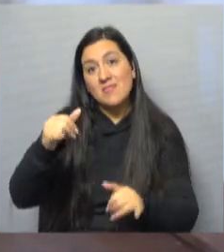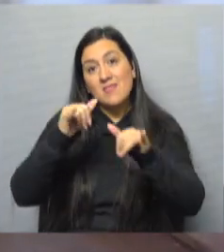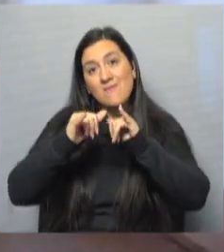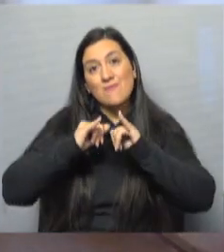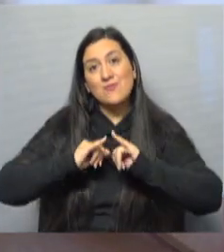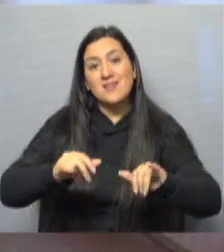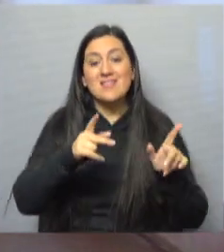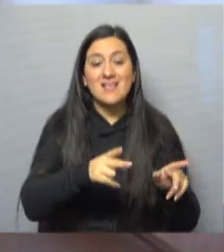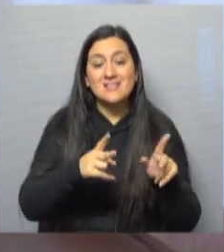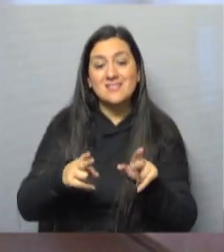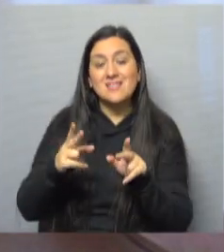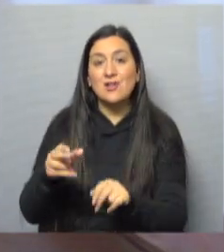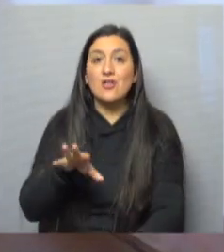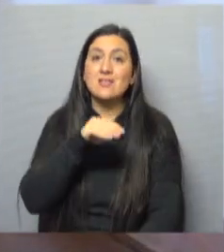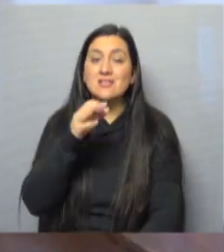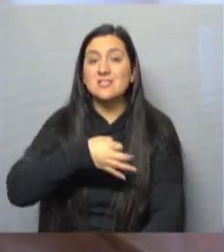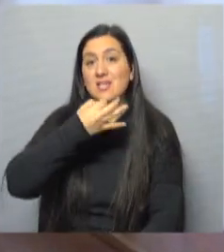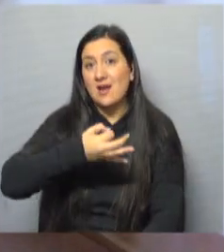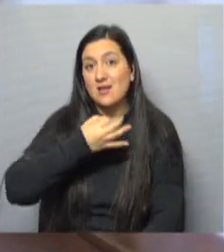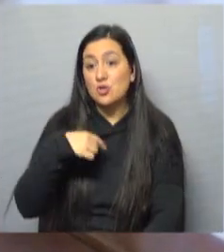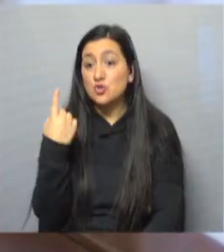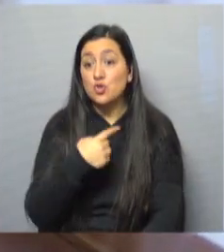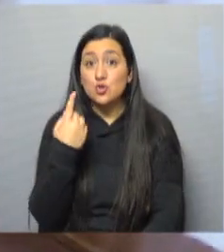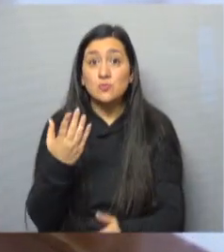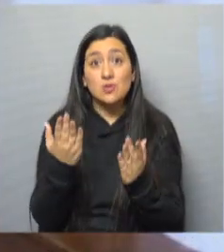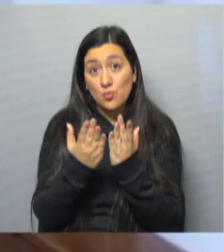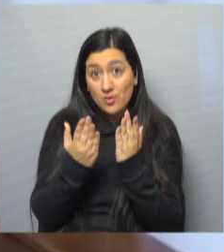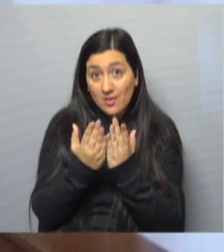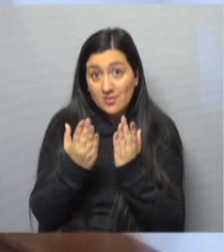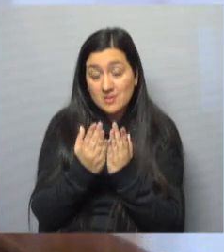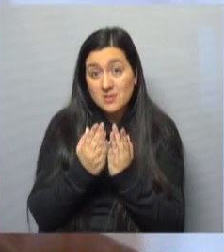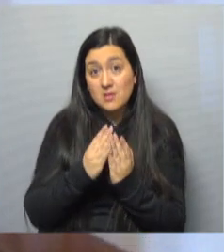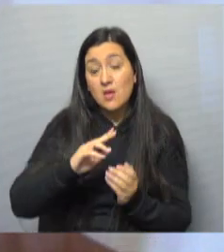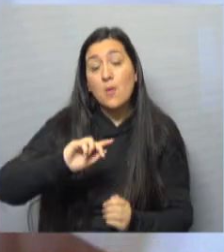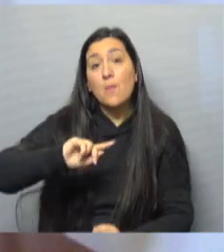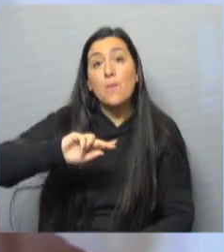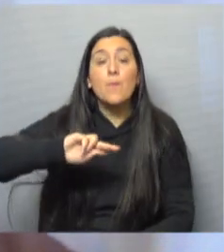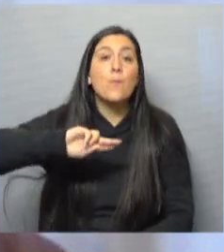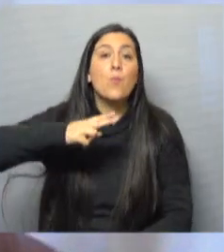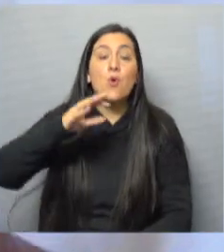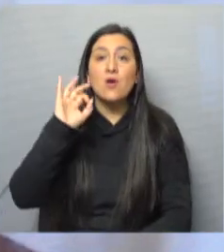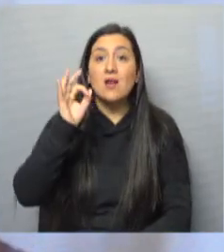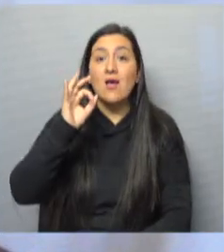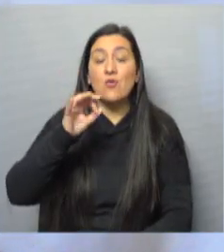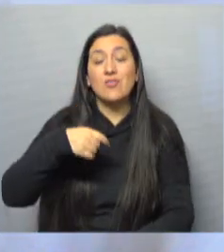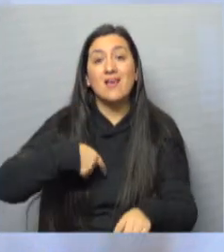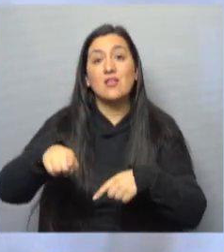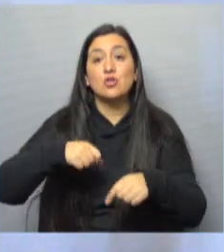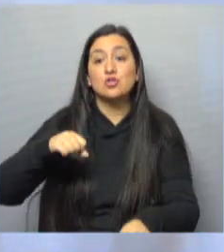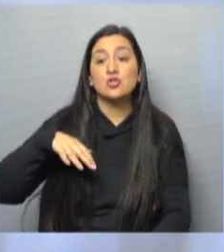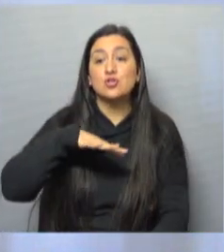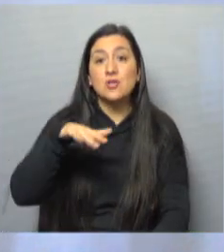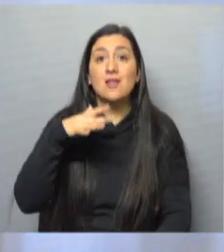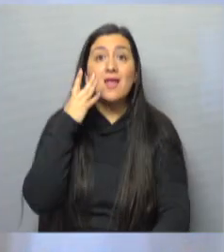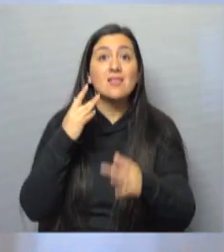este ciclo de charlas nosotros somos estudiantes del posgrado de gestión cultural del área social ya es social y